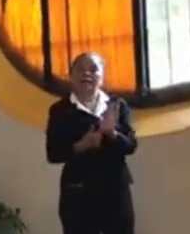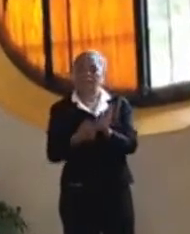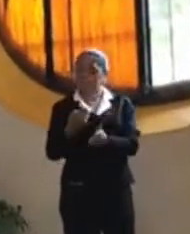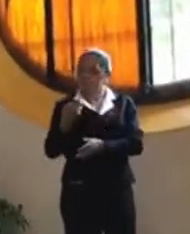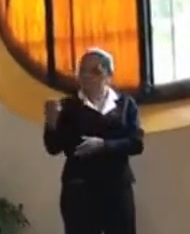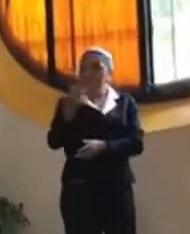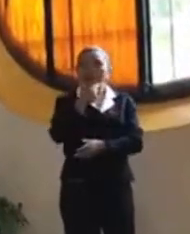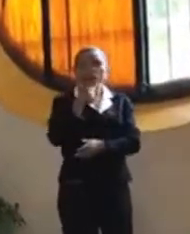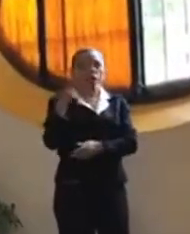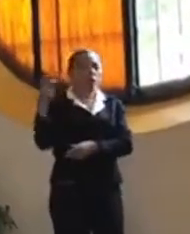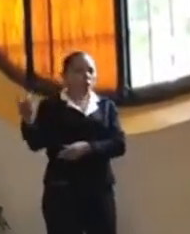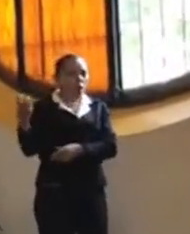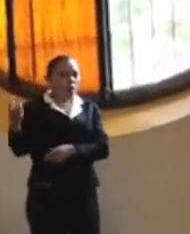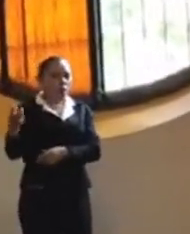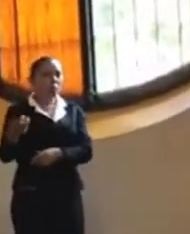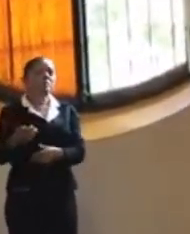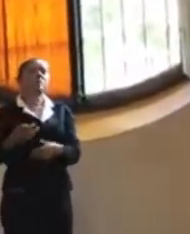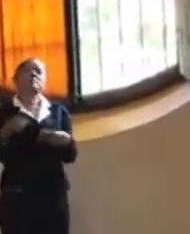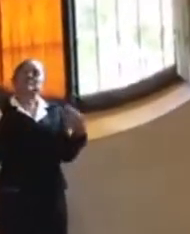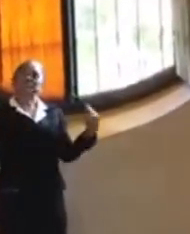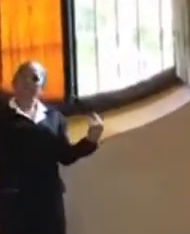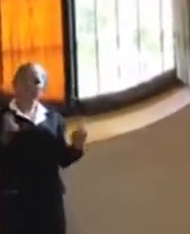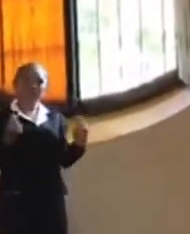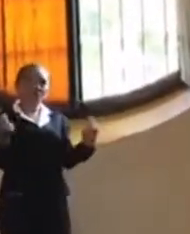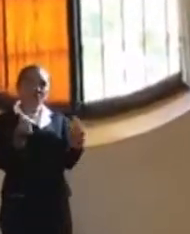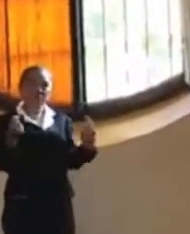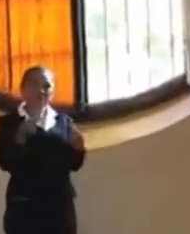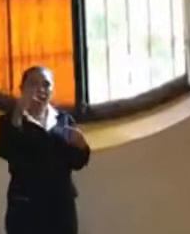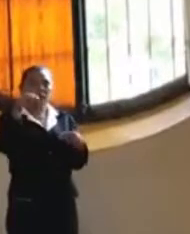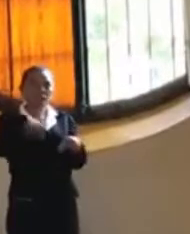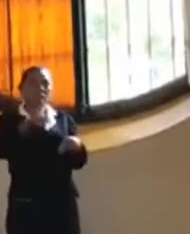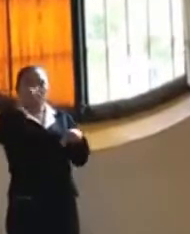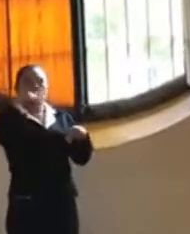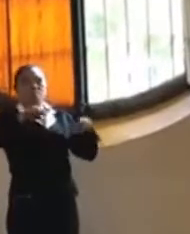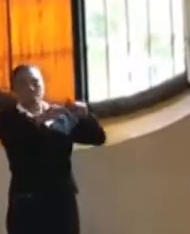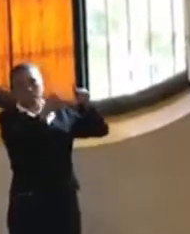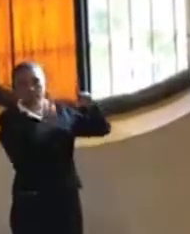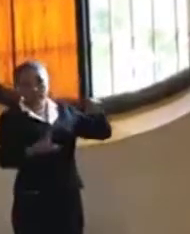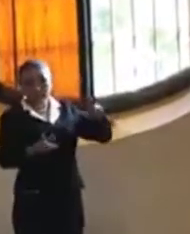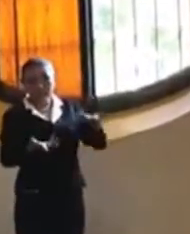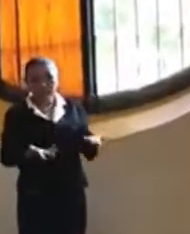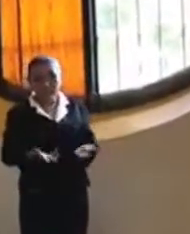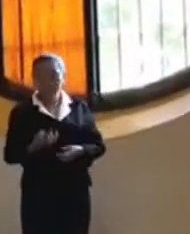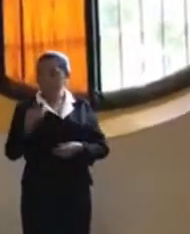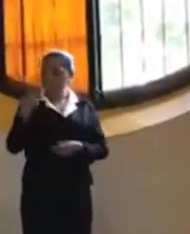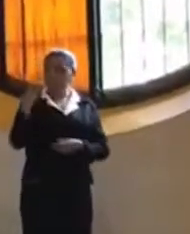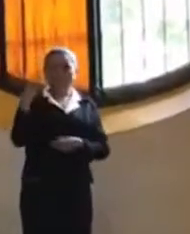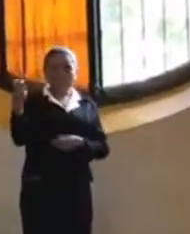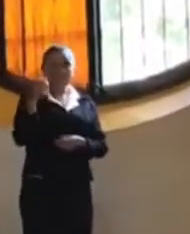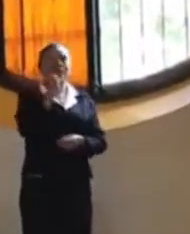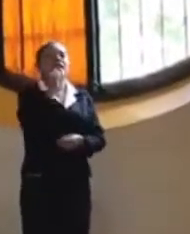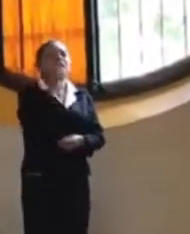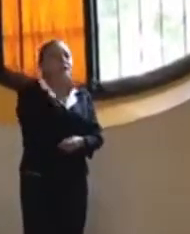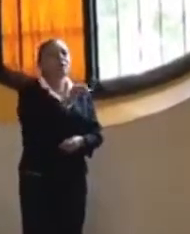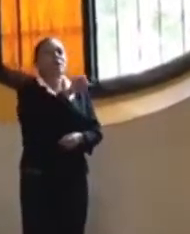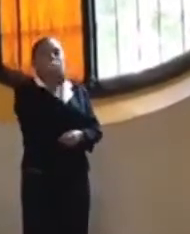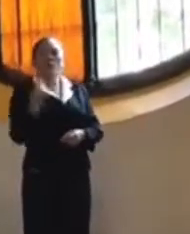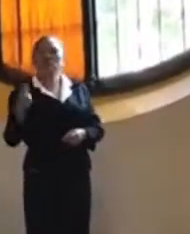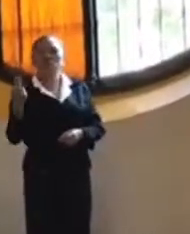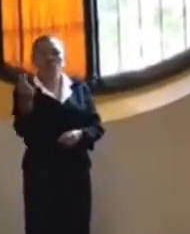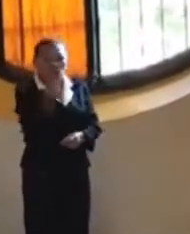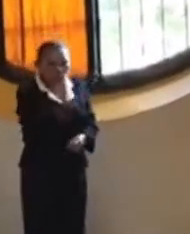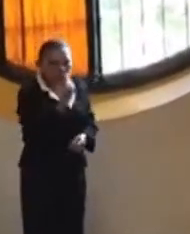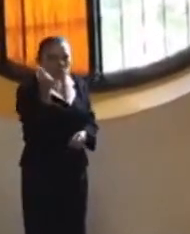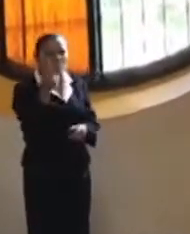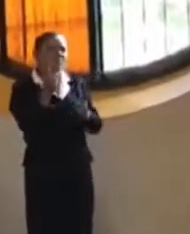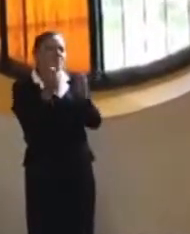hombre de aquellos que son indispensables en el Estado mexicano. Y es el caso también de otros de ustedes que,